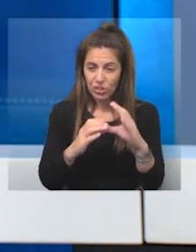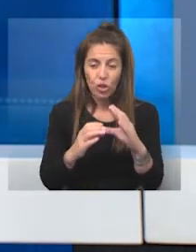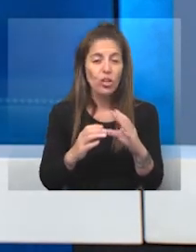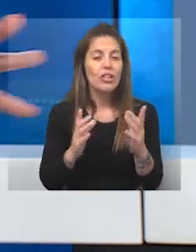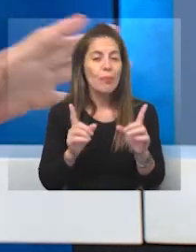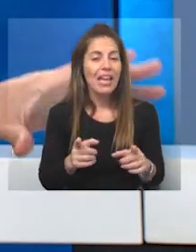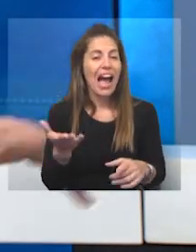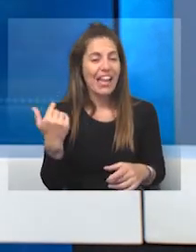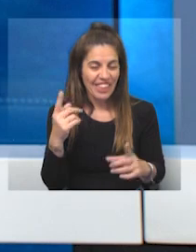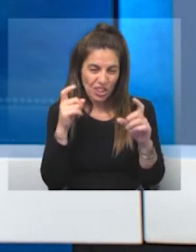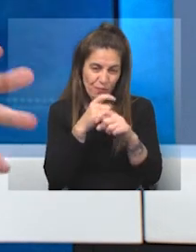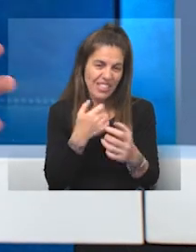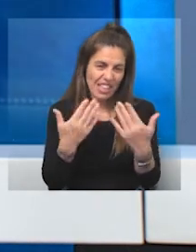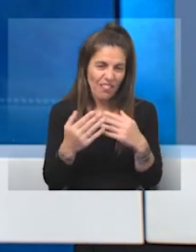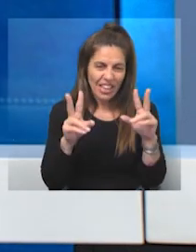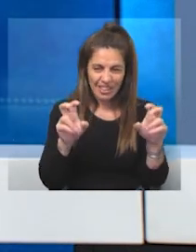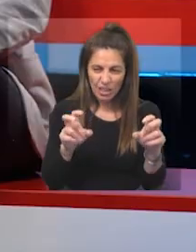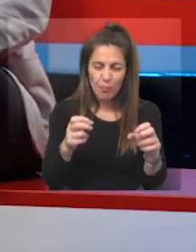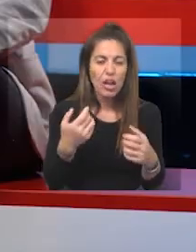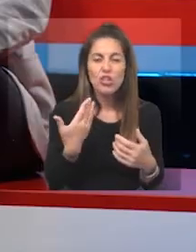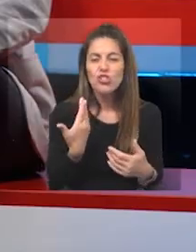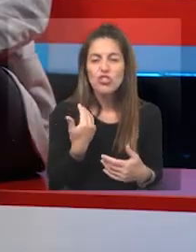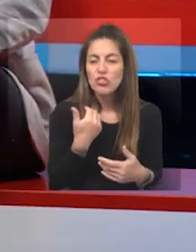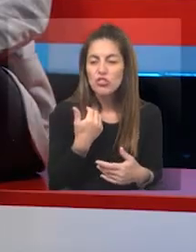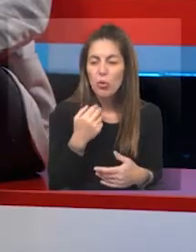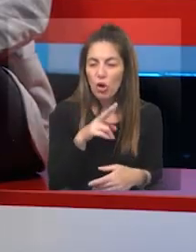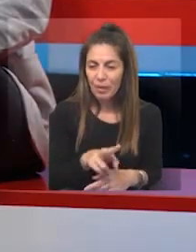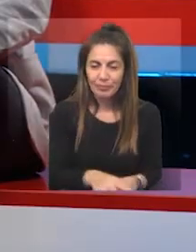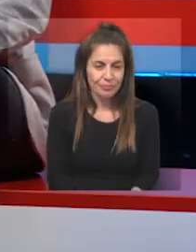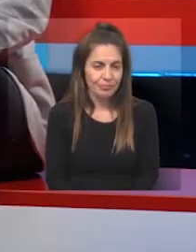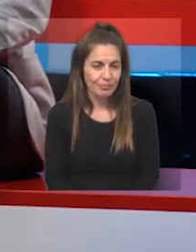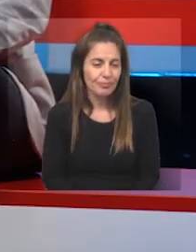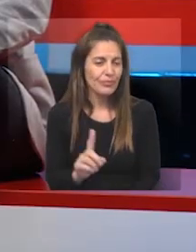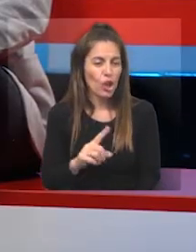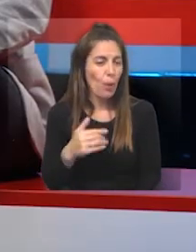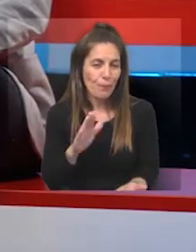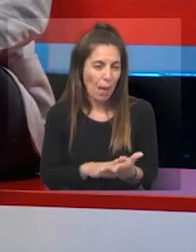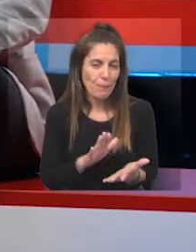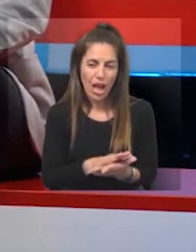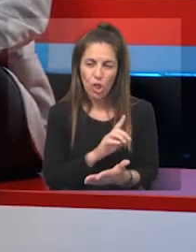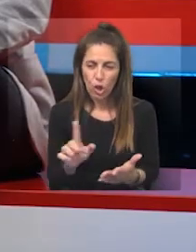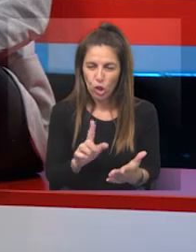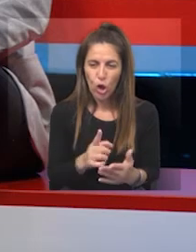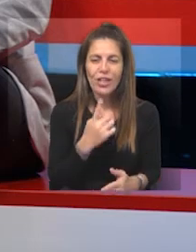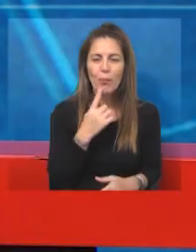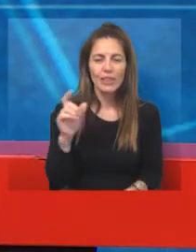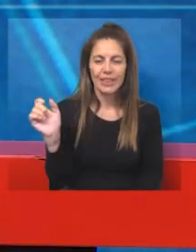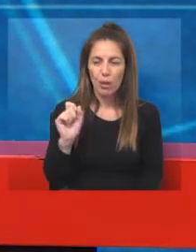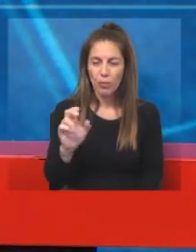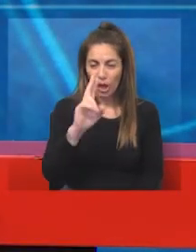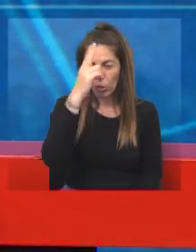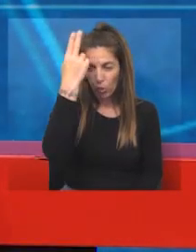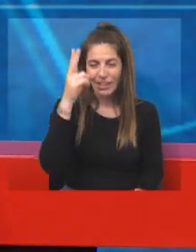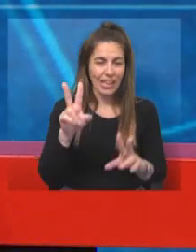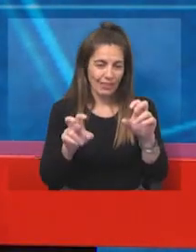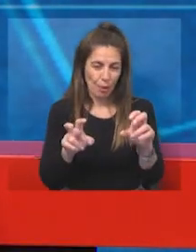también costaba plantear este tema y conversar no sé cómo lo ven ustedes eso sí y no estaba tan plasmado en el mapa de las políticas públicas del Uruguay el tema